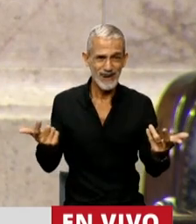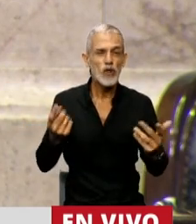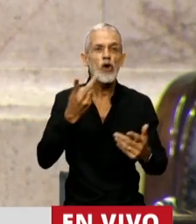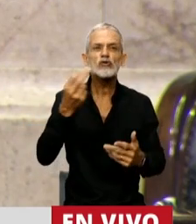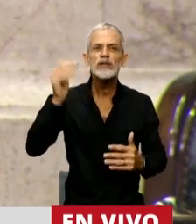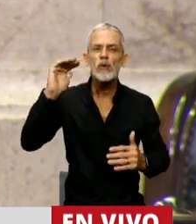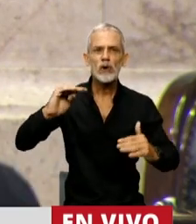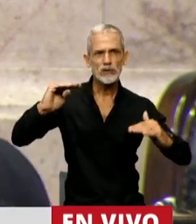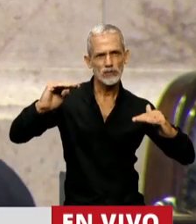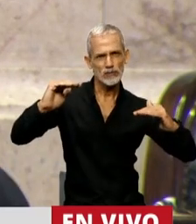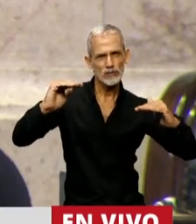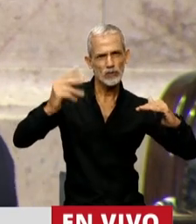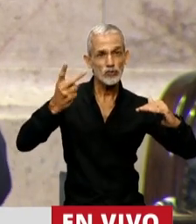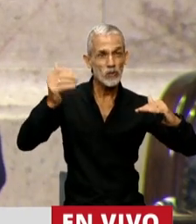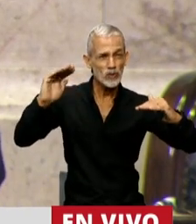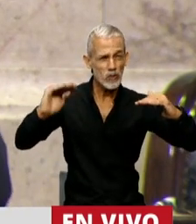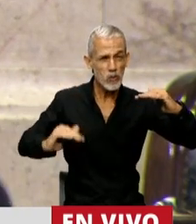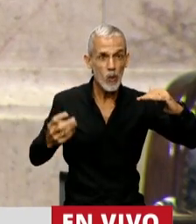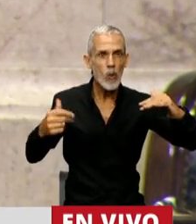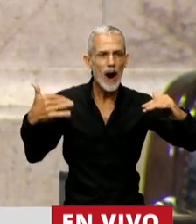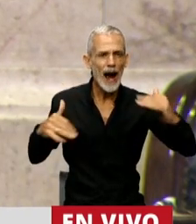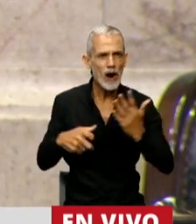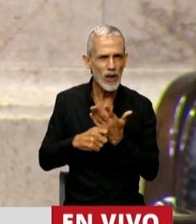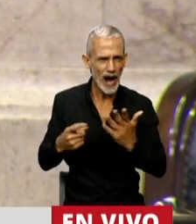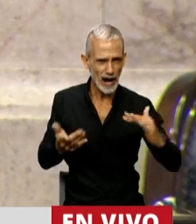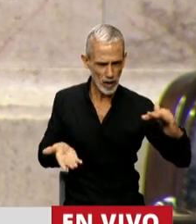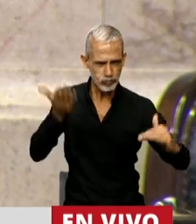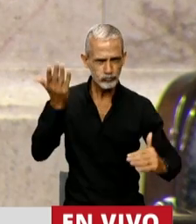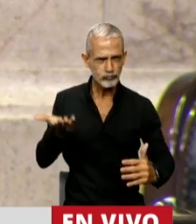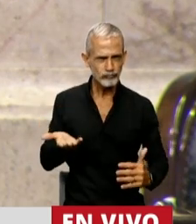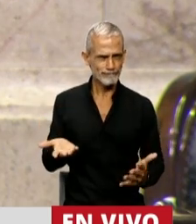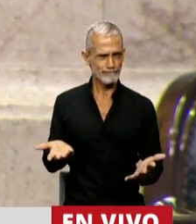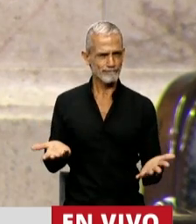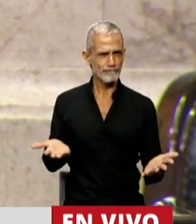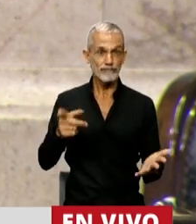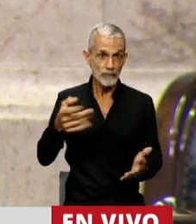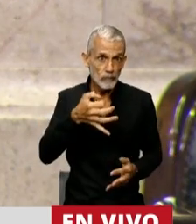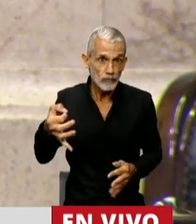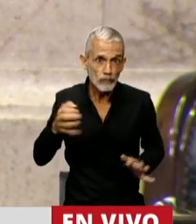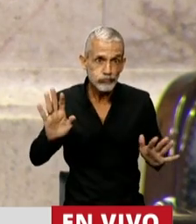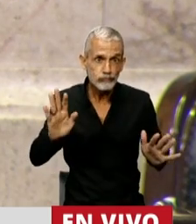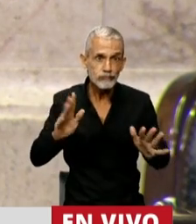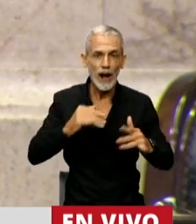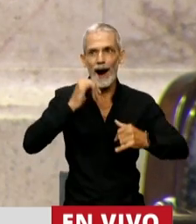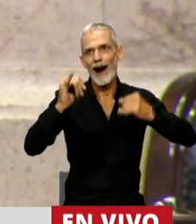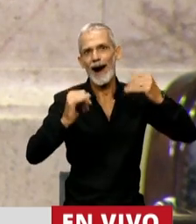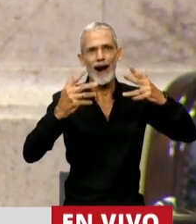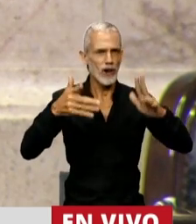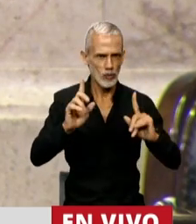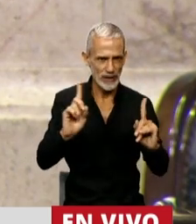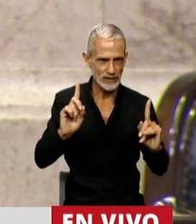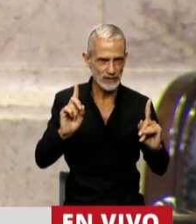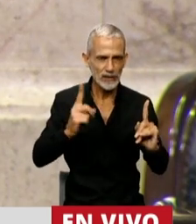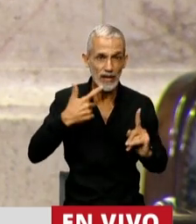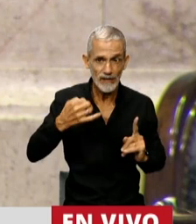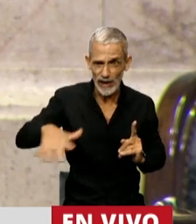200 por ciento de encarecimiento de la carne eso es verdad eso no es relato pero no es lo